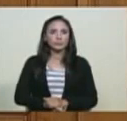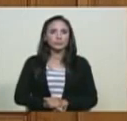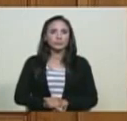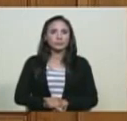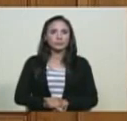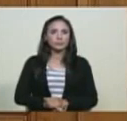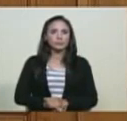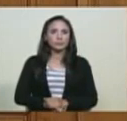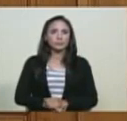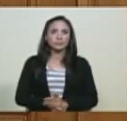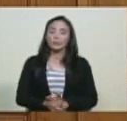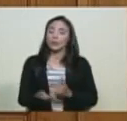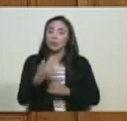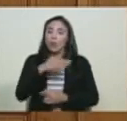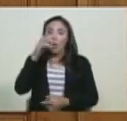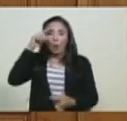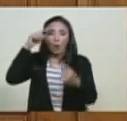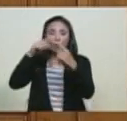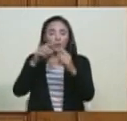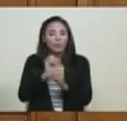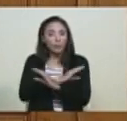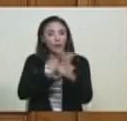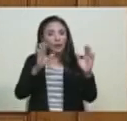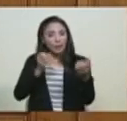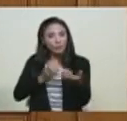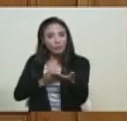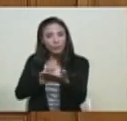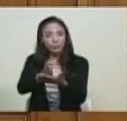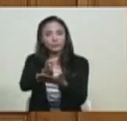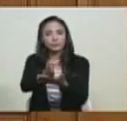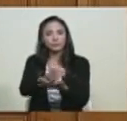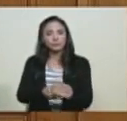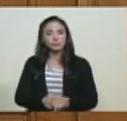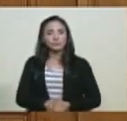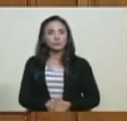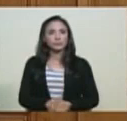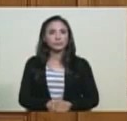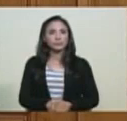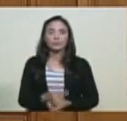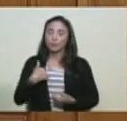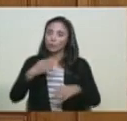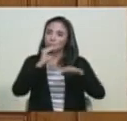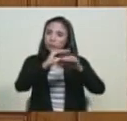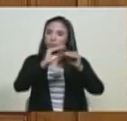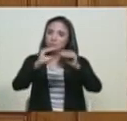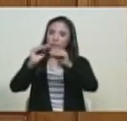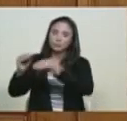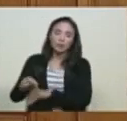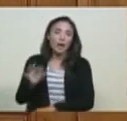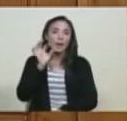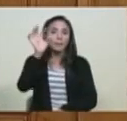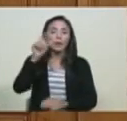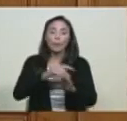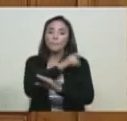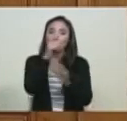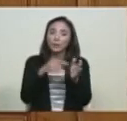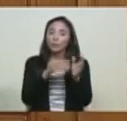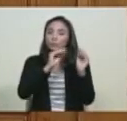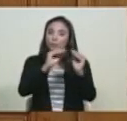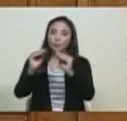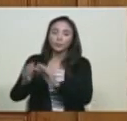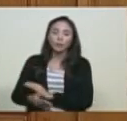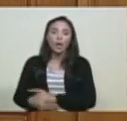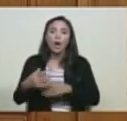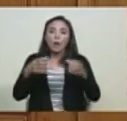No perdamos el centro, el foco. Yo llamo a todo el país, a todas las